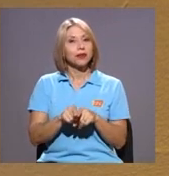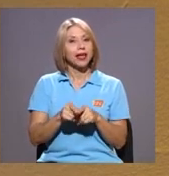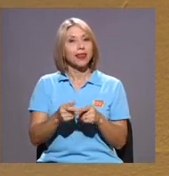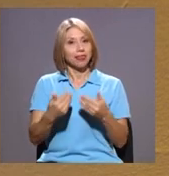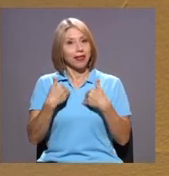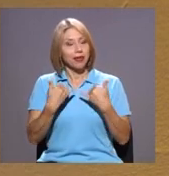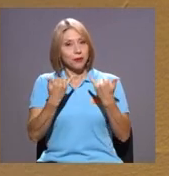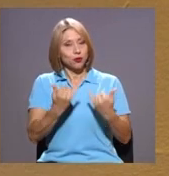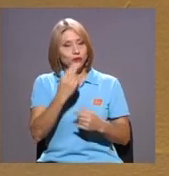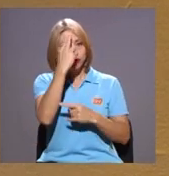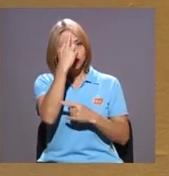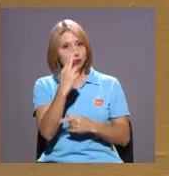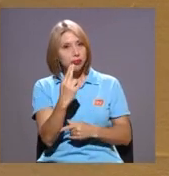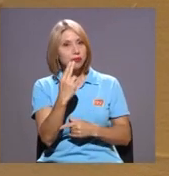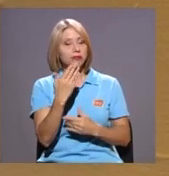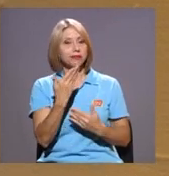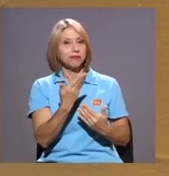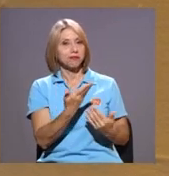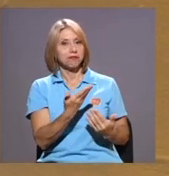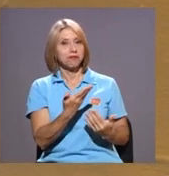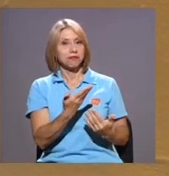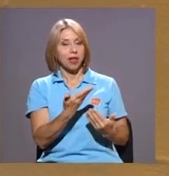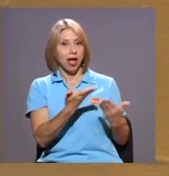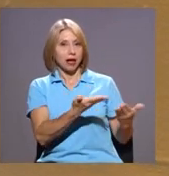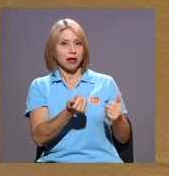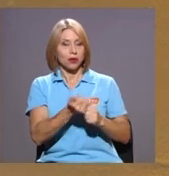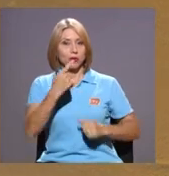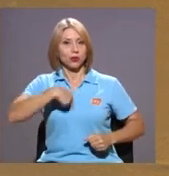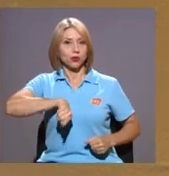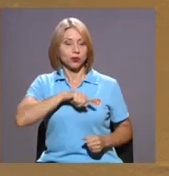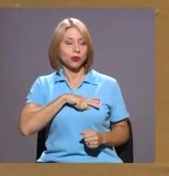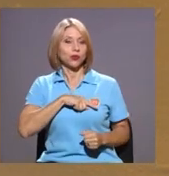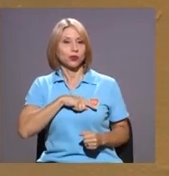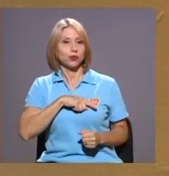Tenemos el privilegio de tener con nosotros